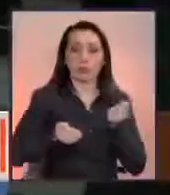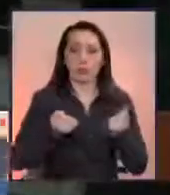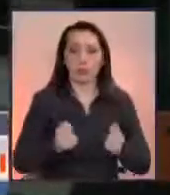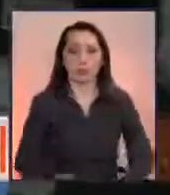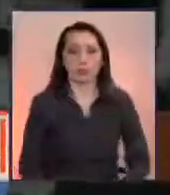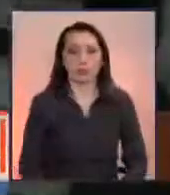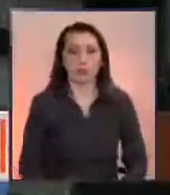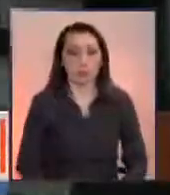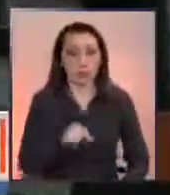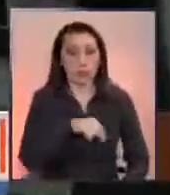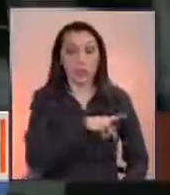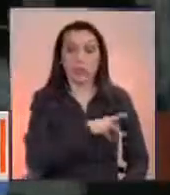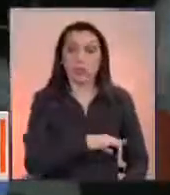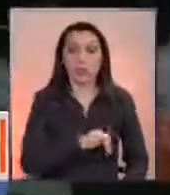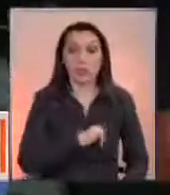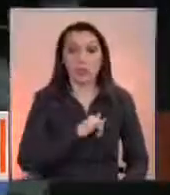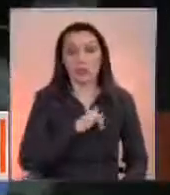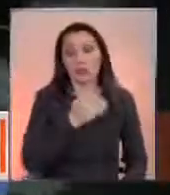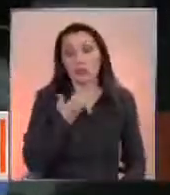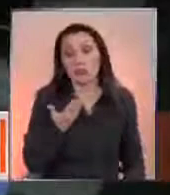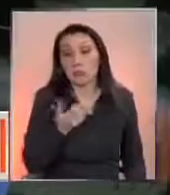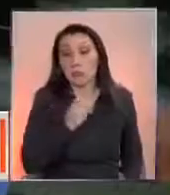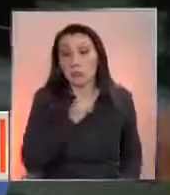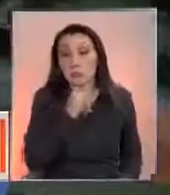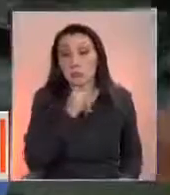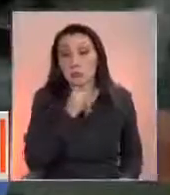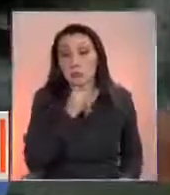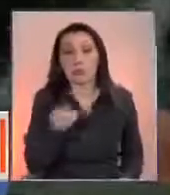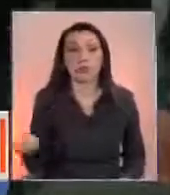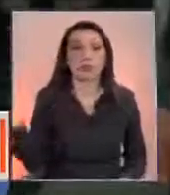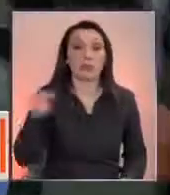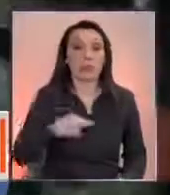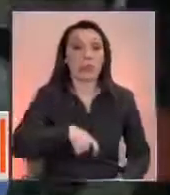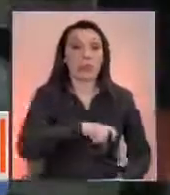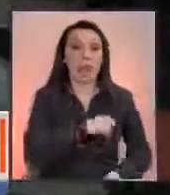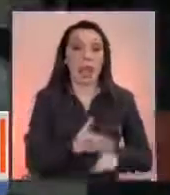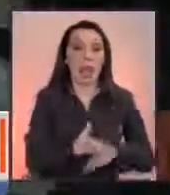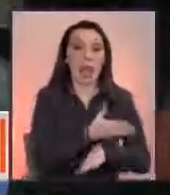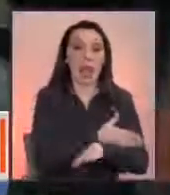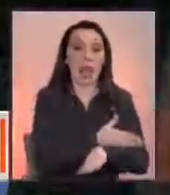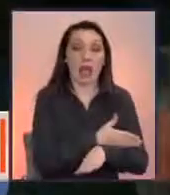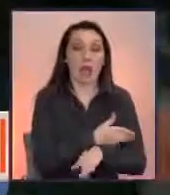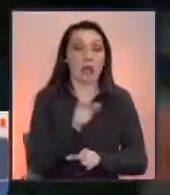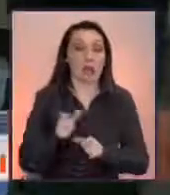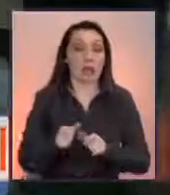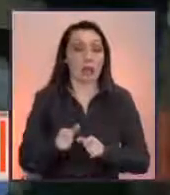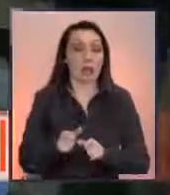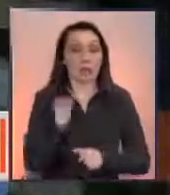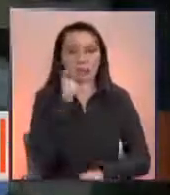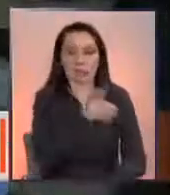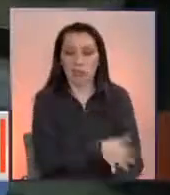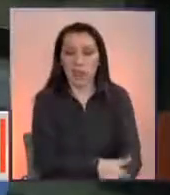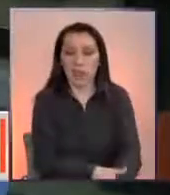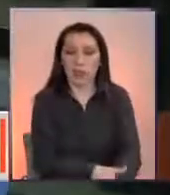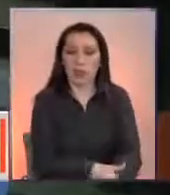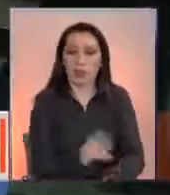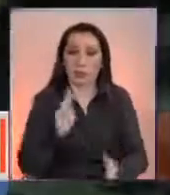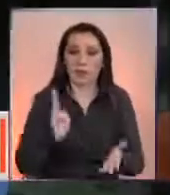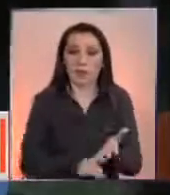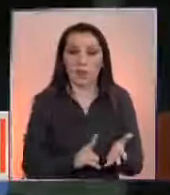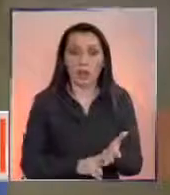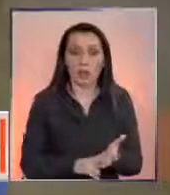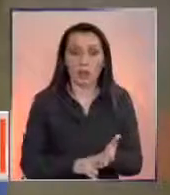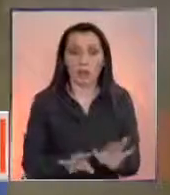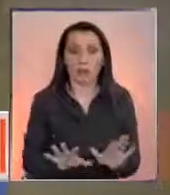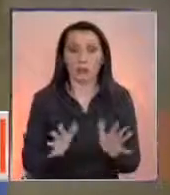Y aquí en Chile, no sé si es porque llegaron los españoles antes y hay gente que lo tiene en la sangre, pero es verdad que es